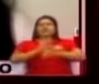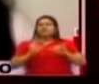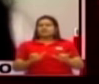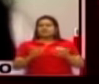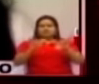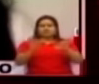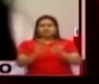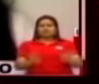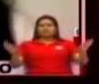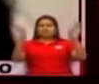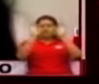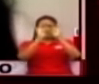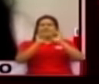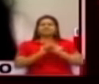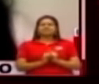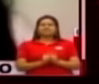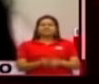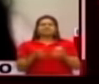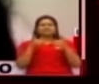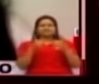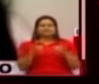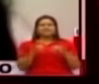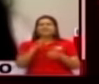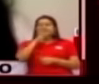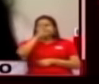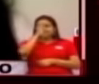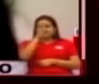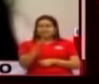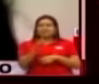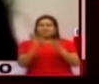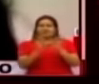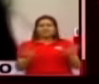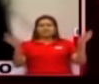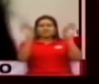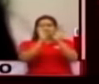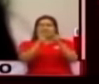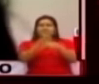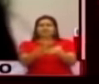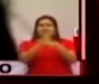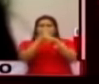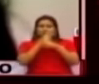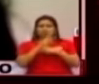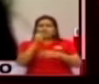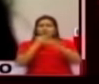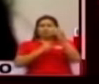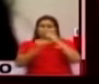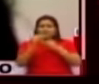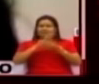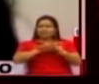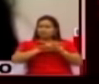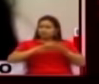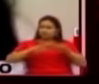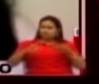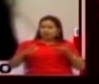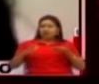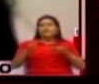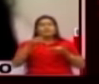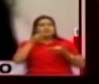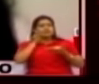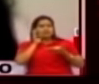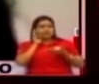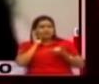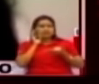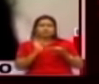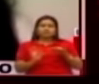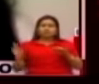lo más importante. Muy bien, siempre entonces, Ana, importante mantener los hábitos saludables, no dejar de comer las proteínas, pero